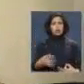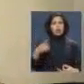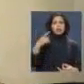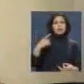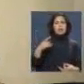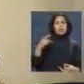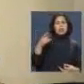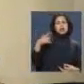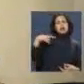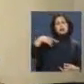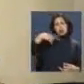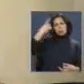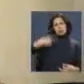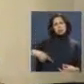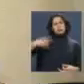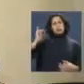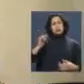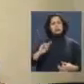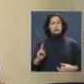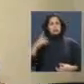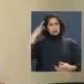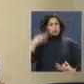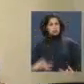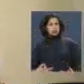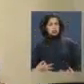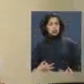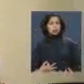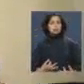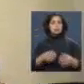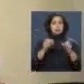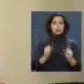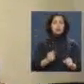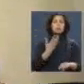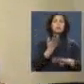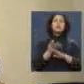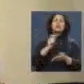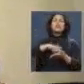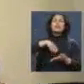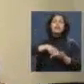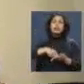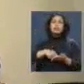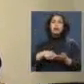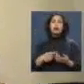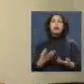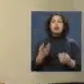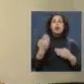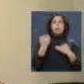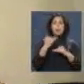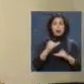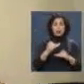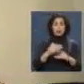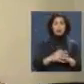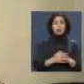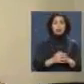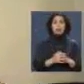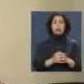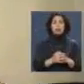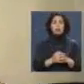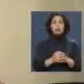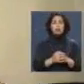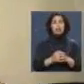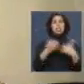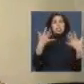también regionales y hubiera un plebiscito nacional también pedido con firma, con barreras de entrada. Y si